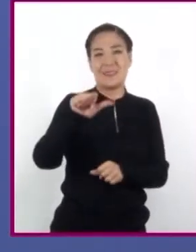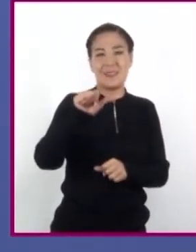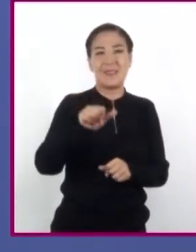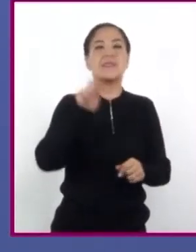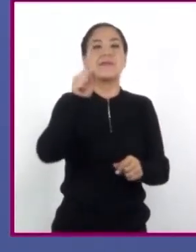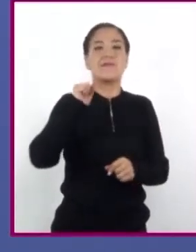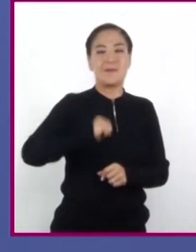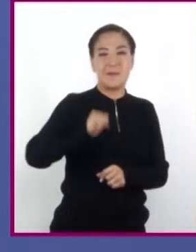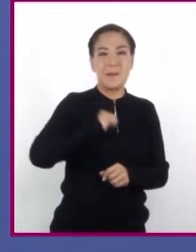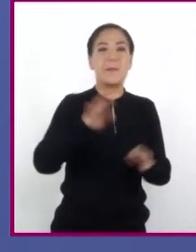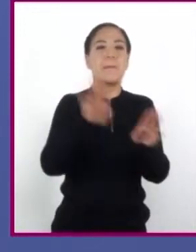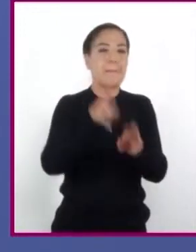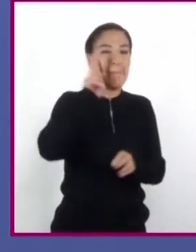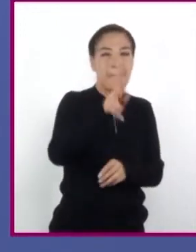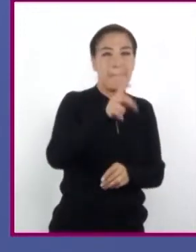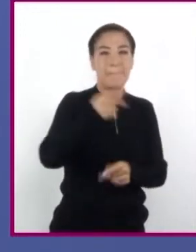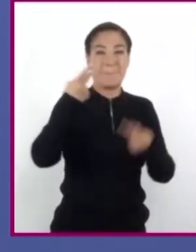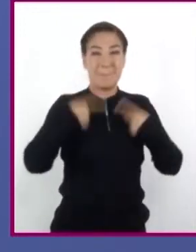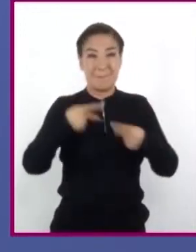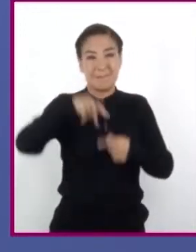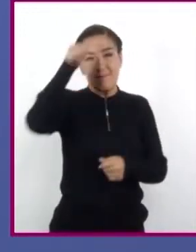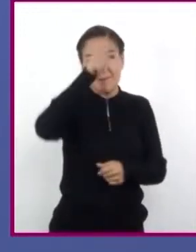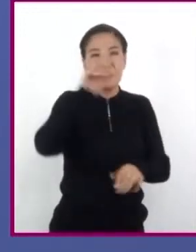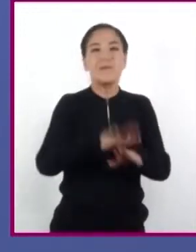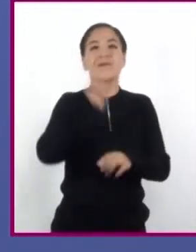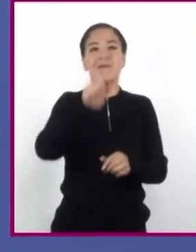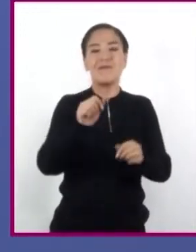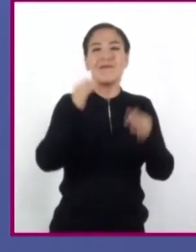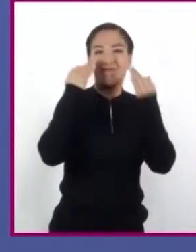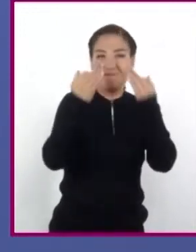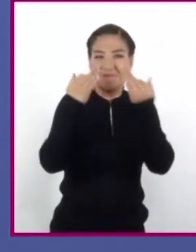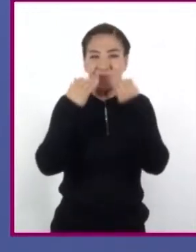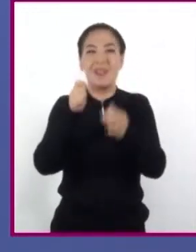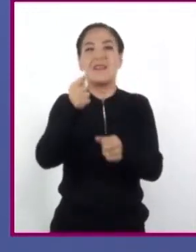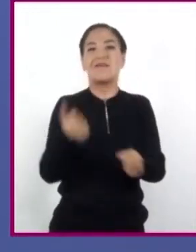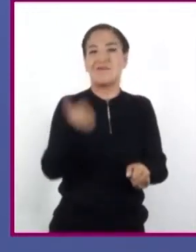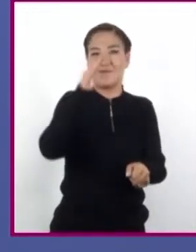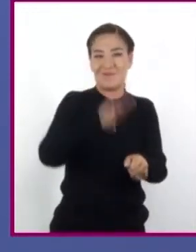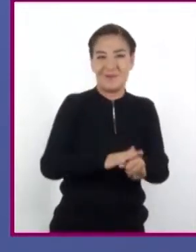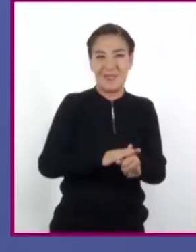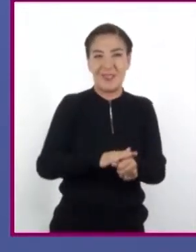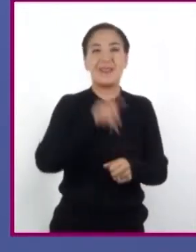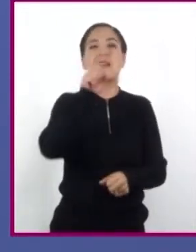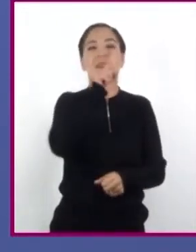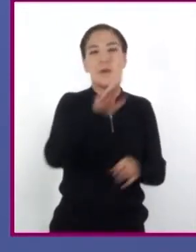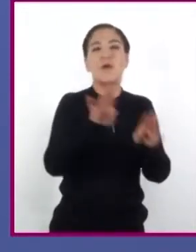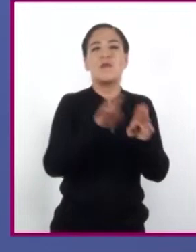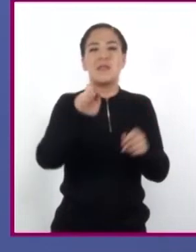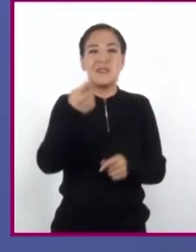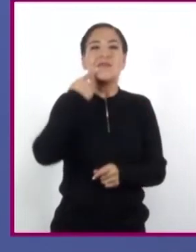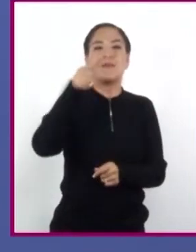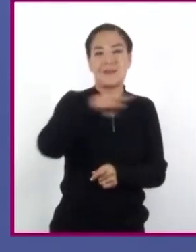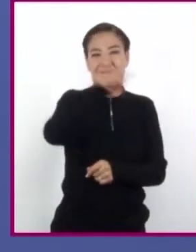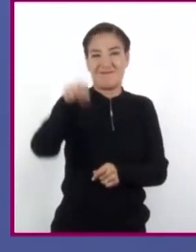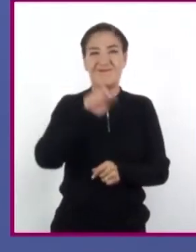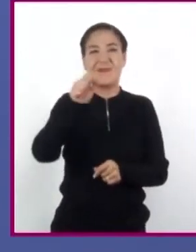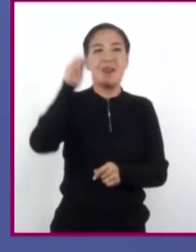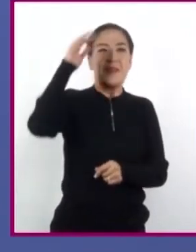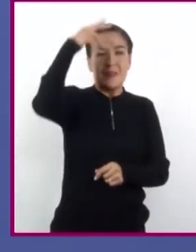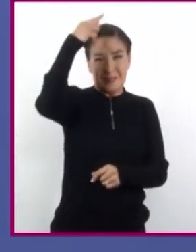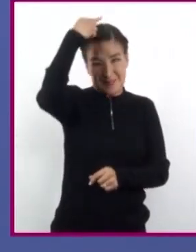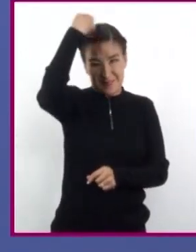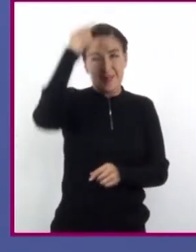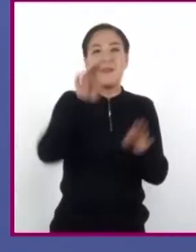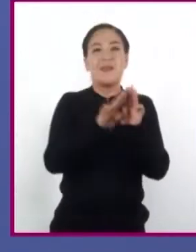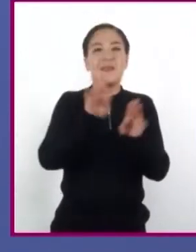los obispos comenzaron a tener mayor injerencia en los asuntos administrativos y demandaban que los frailes los obedecieran